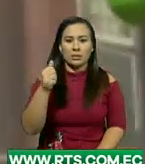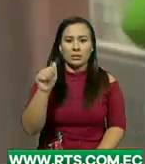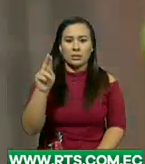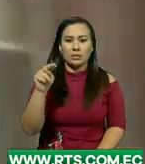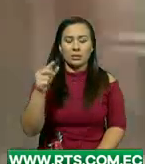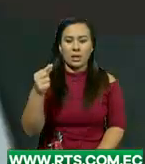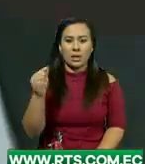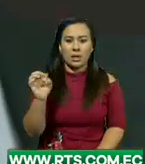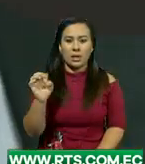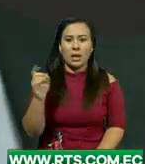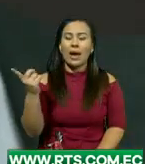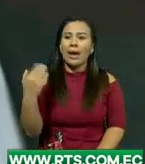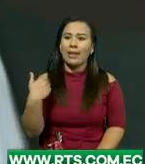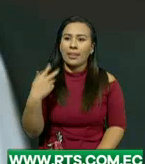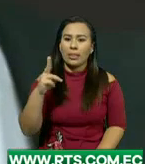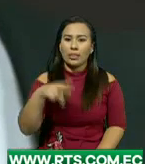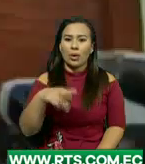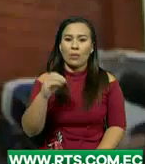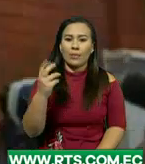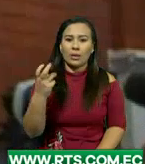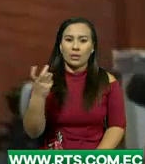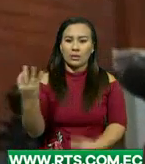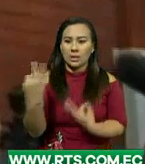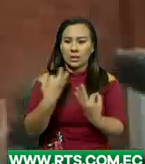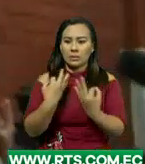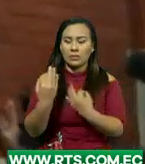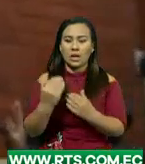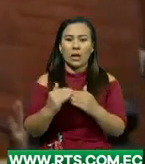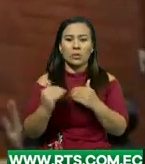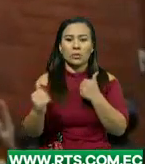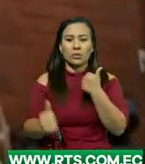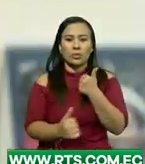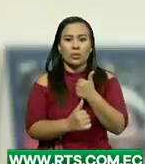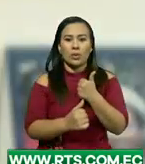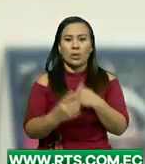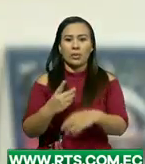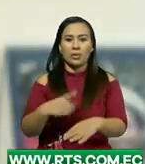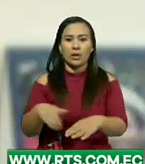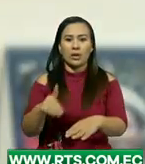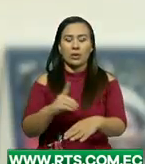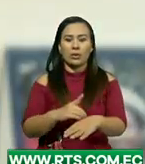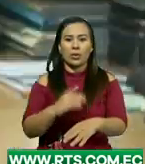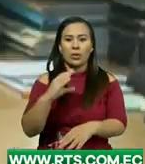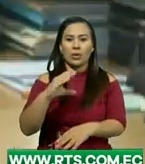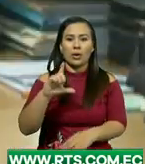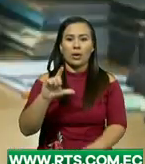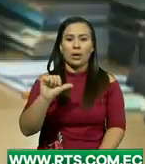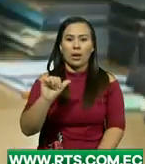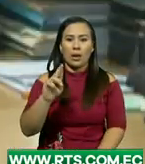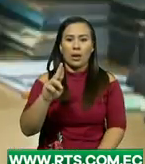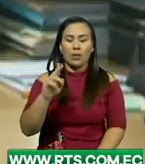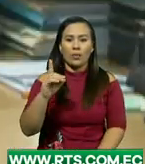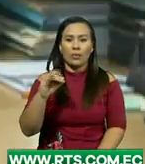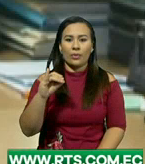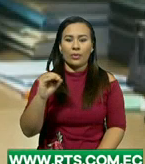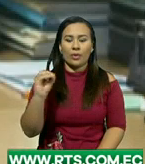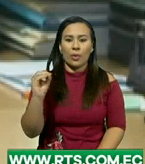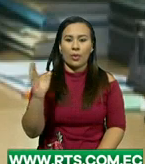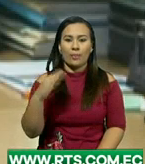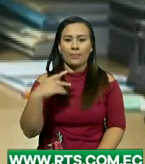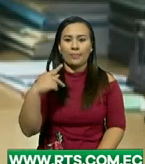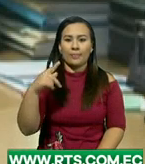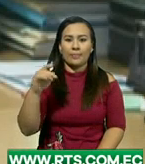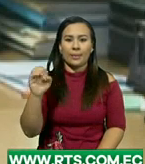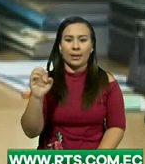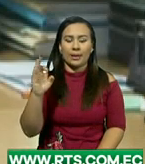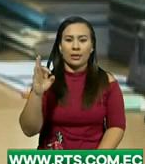año 2012, es explicado por el subdirector del Registro Civil, Claudio Petro. Esa orden fue emitida como una